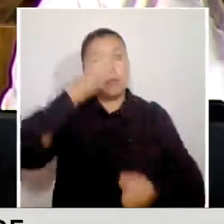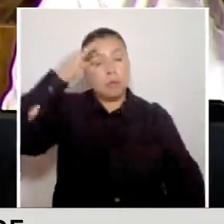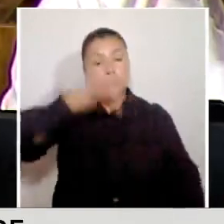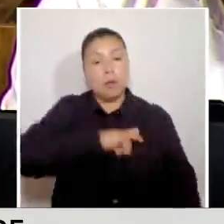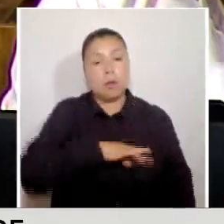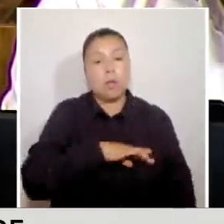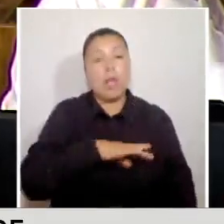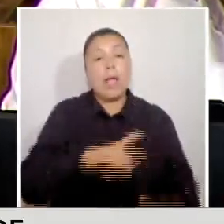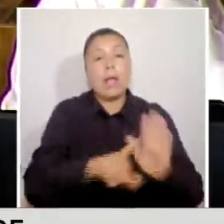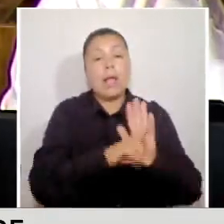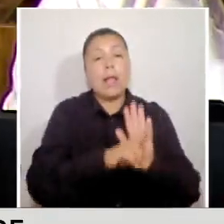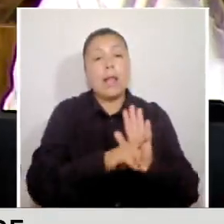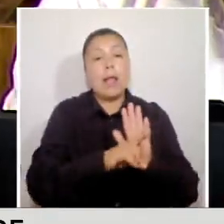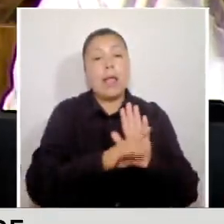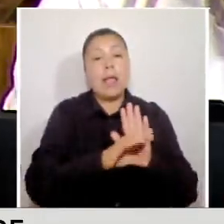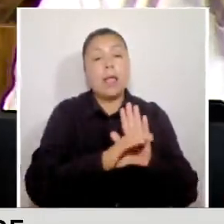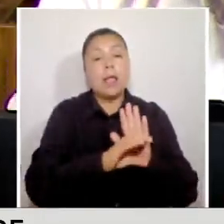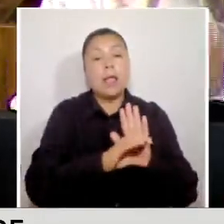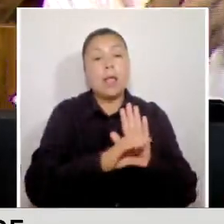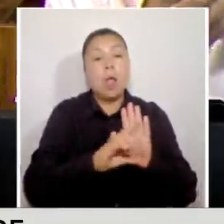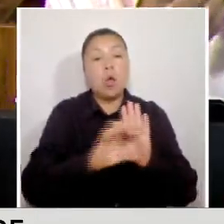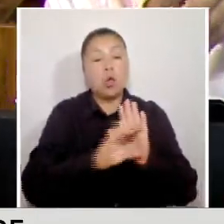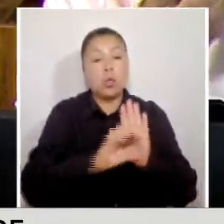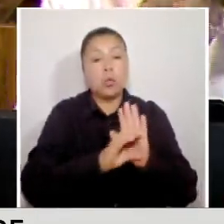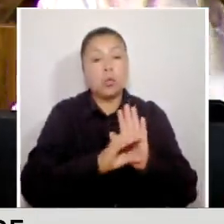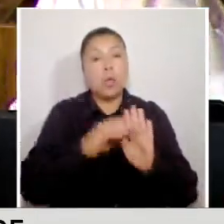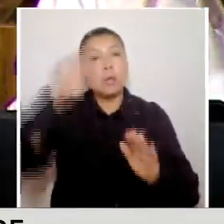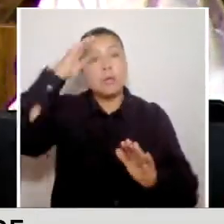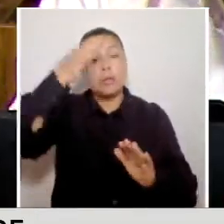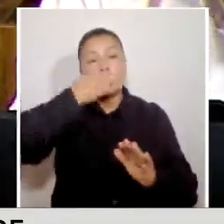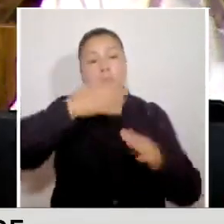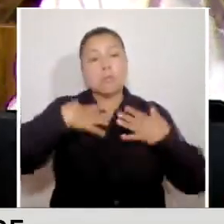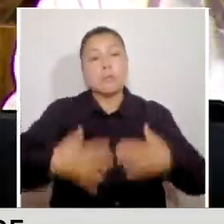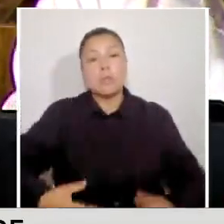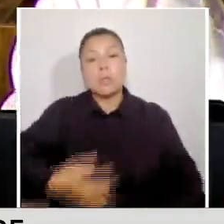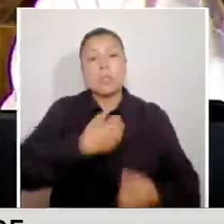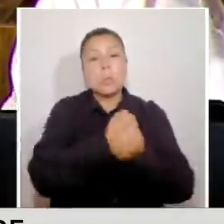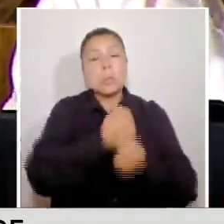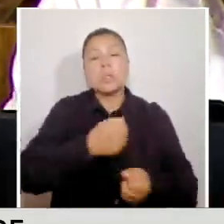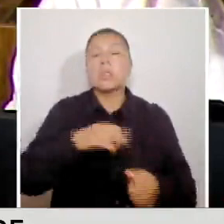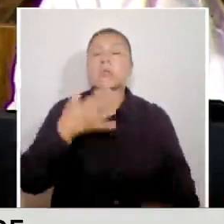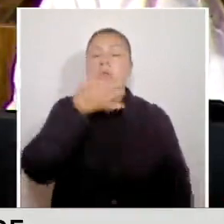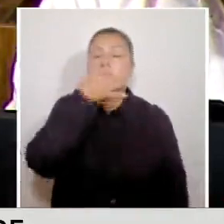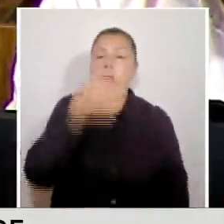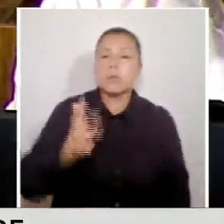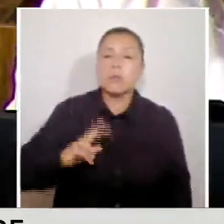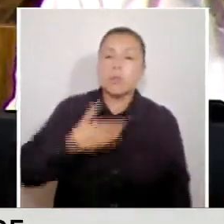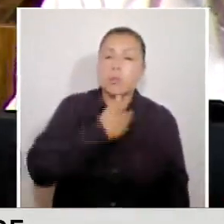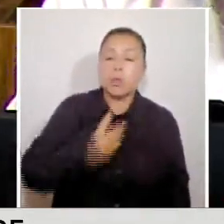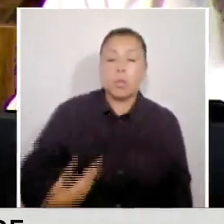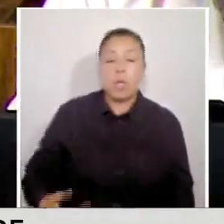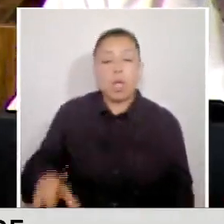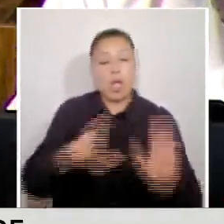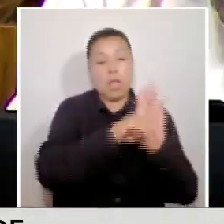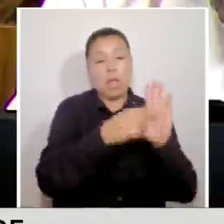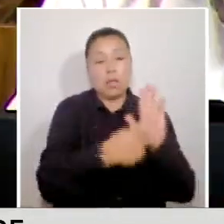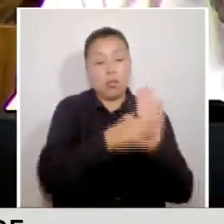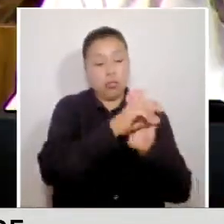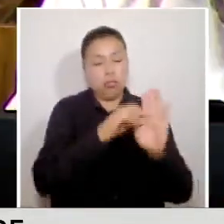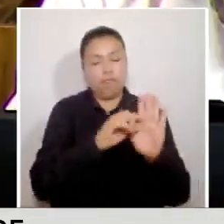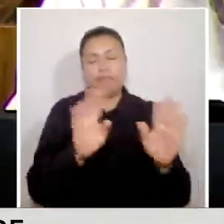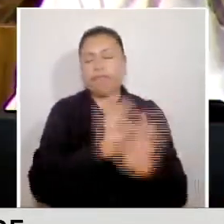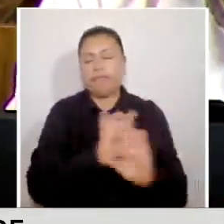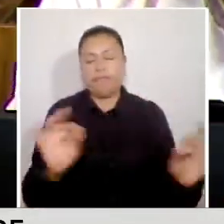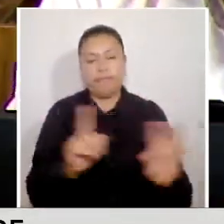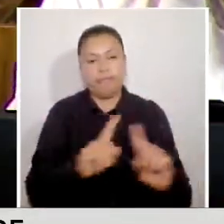la Ley Orgánica constitucional de gendarmería vale decir señor presidente esta indicación es total y absolutamente